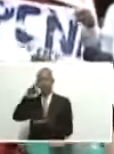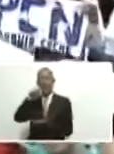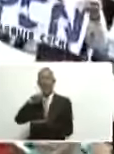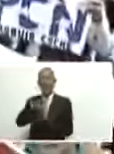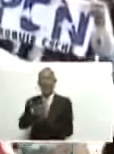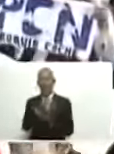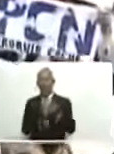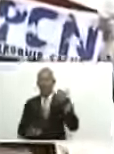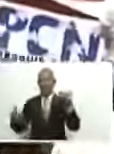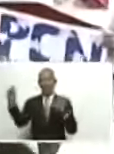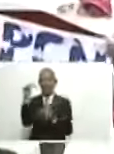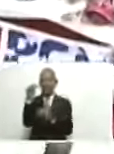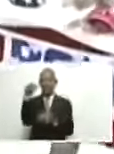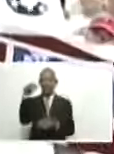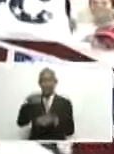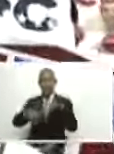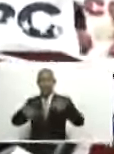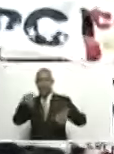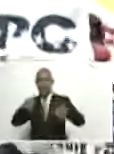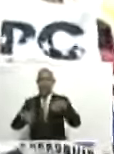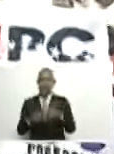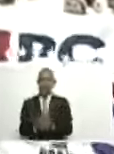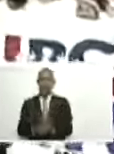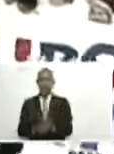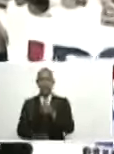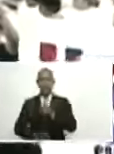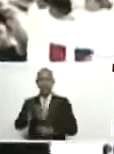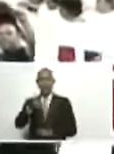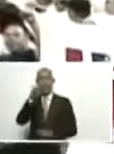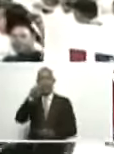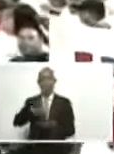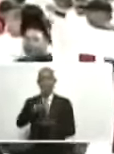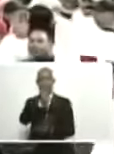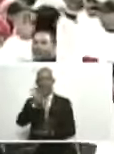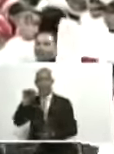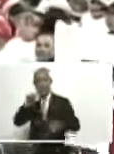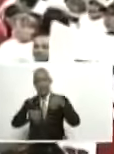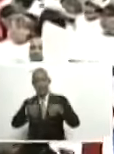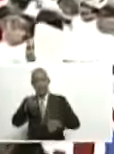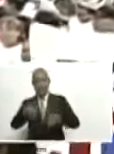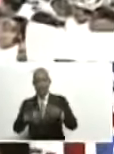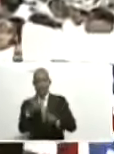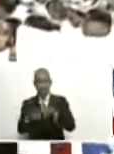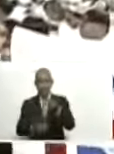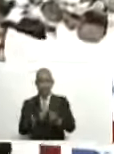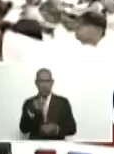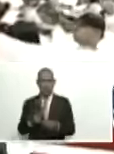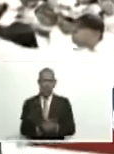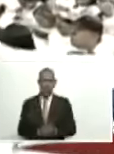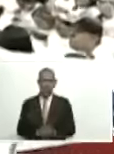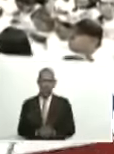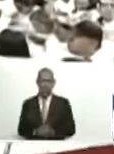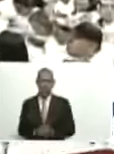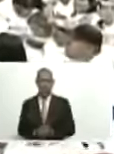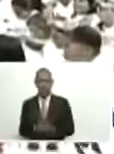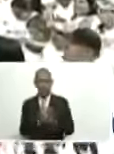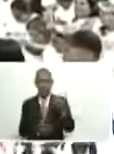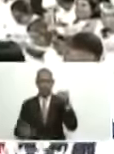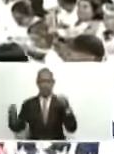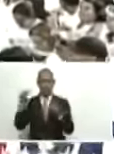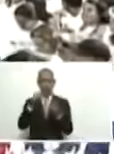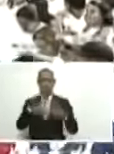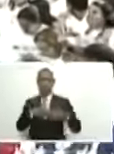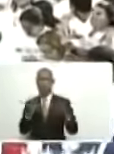récord de elecciones. Más de 1.500 elecciones realizadas. Estados con récord. ¿Cuáles